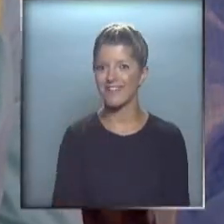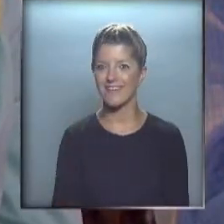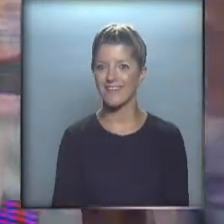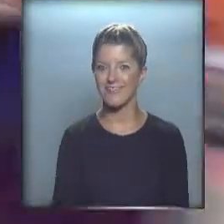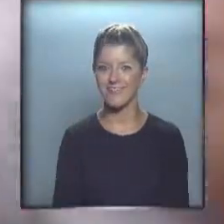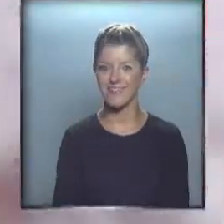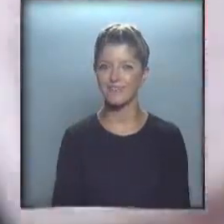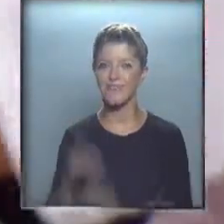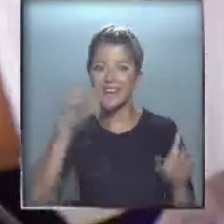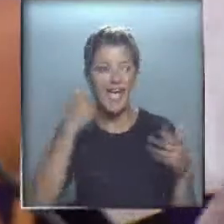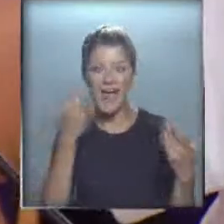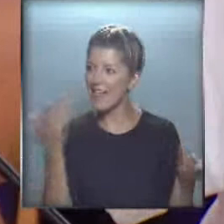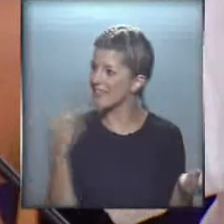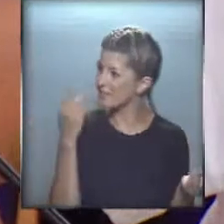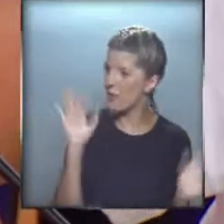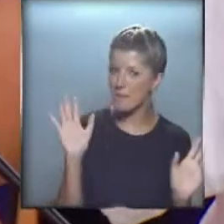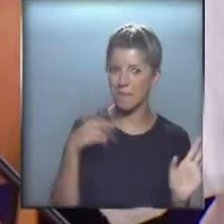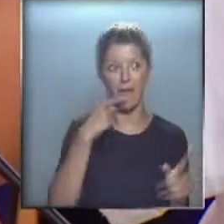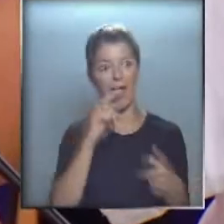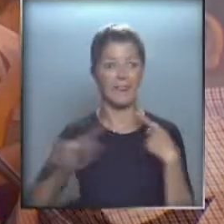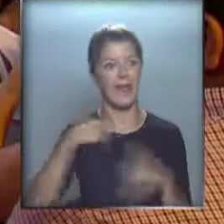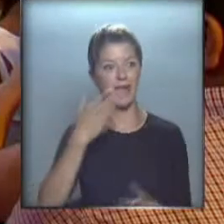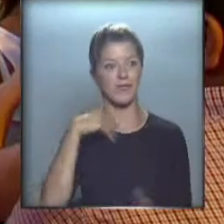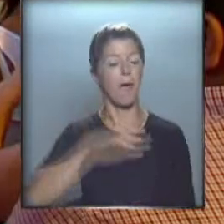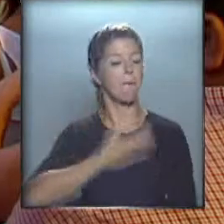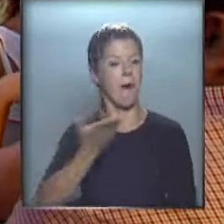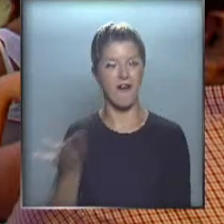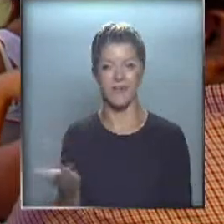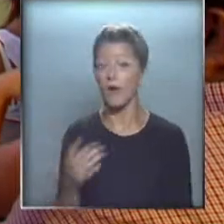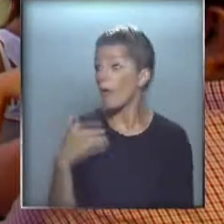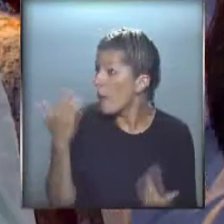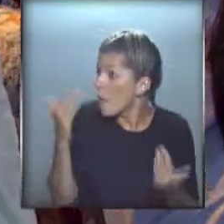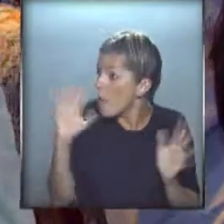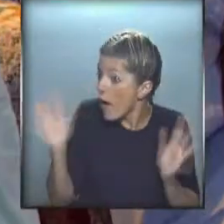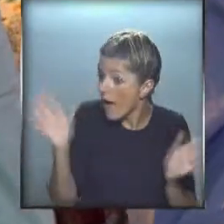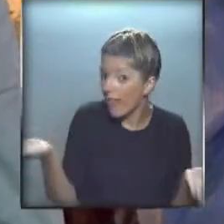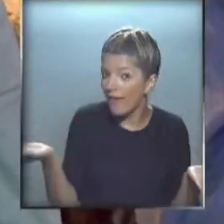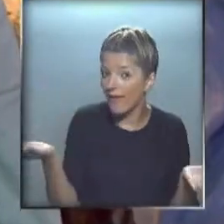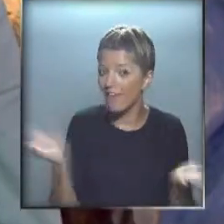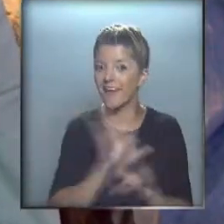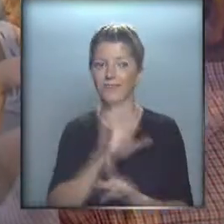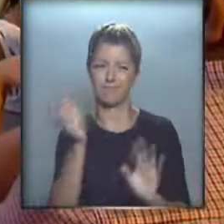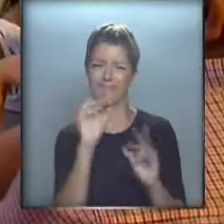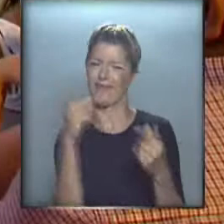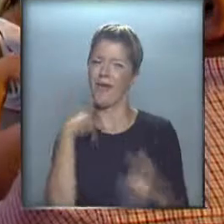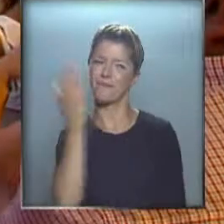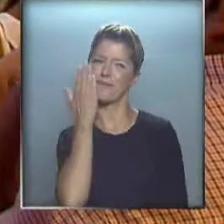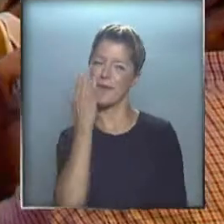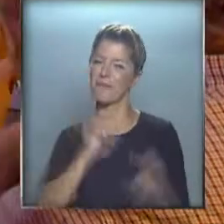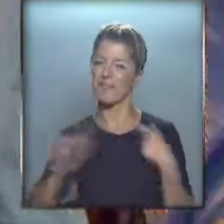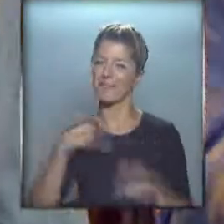Para un poco. Se enamoró al instante. ¿Por qué no? ¿Por qué no se puede enamorar al instante? Al instante, por Facebook me parece un poco